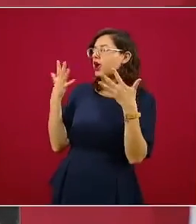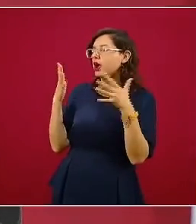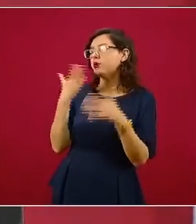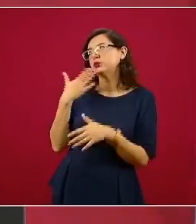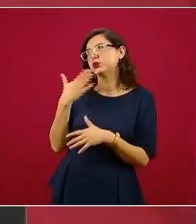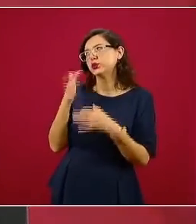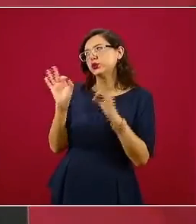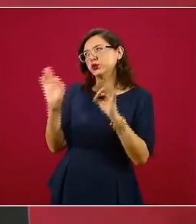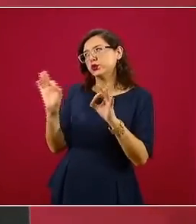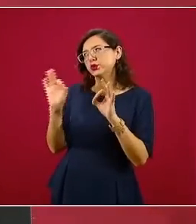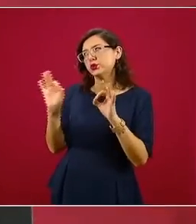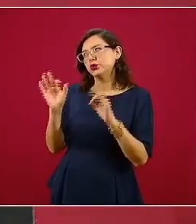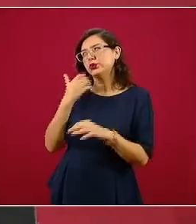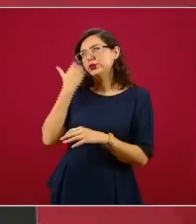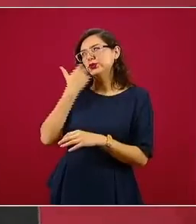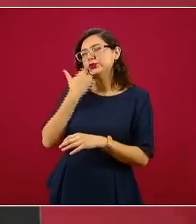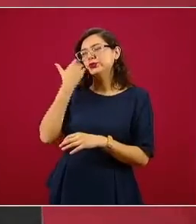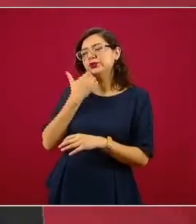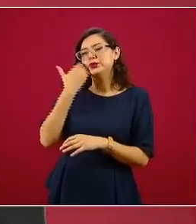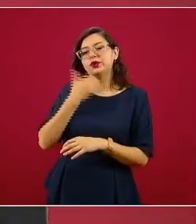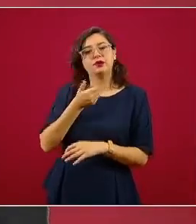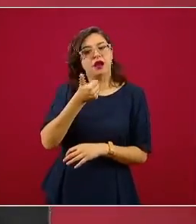incienso.